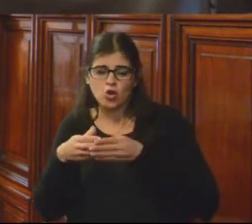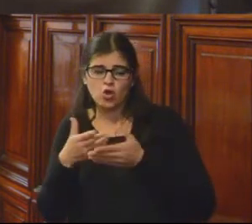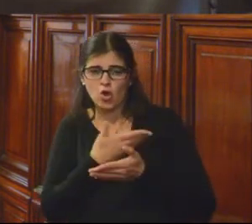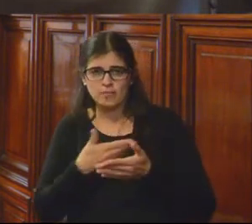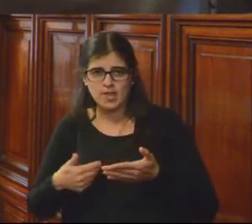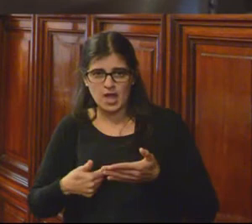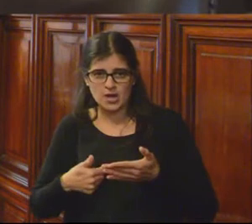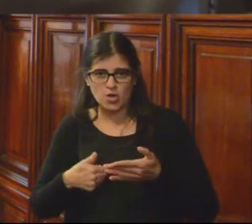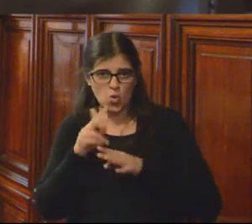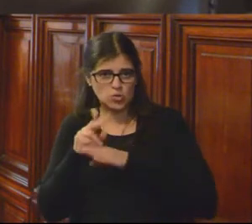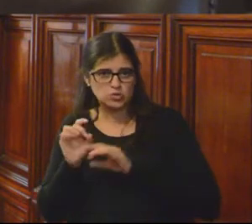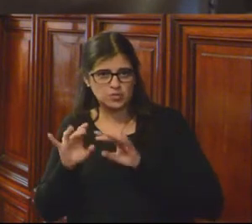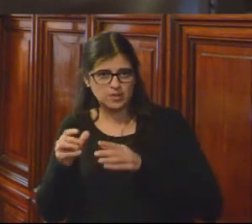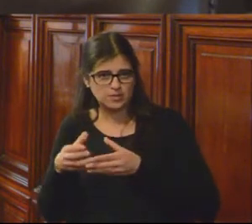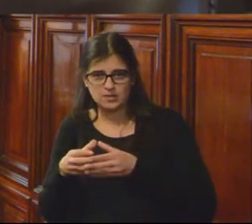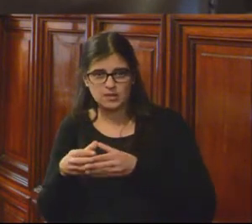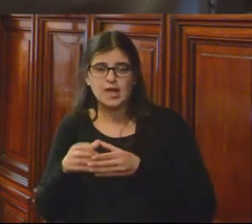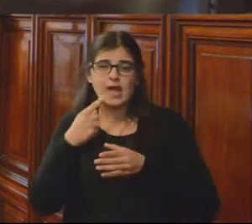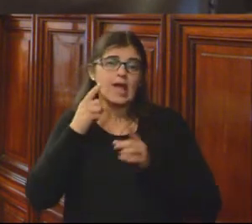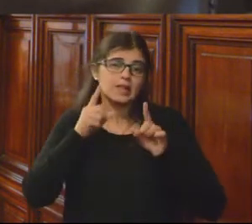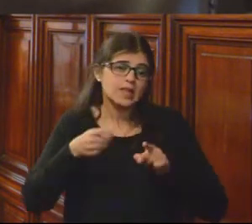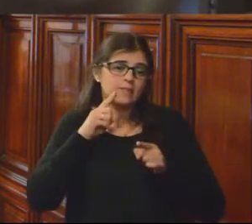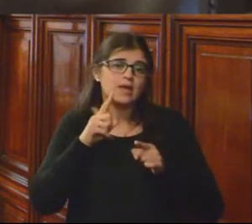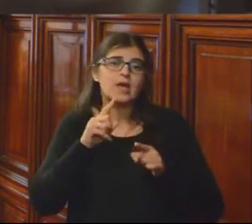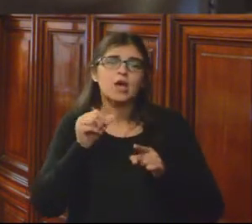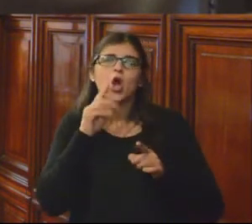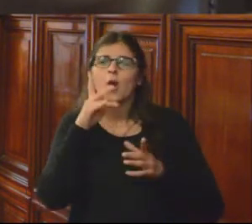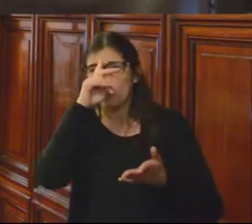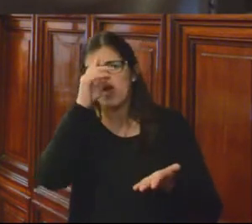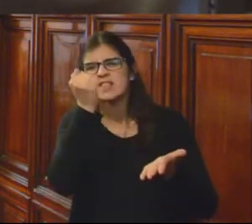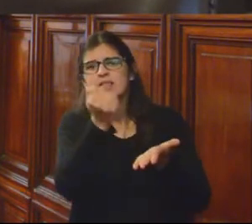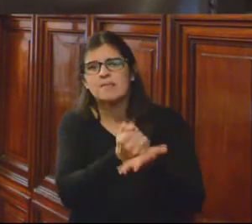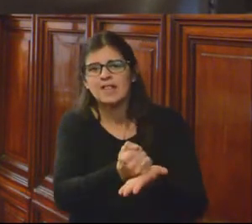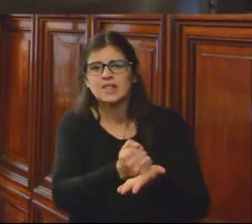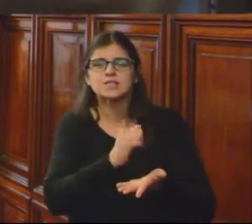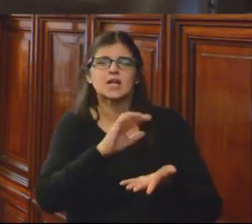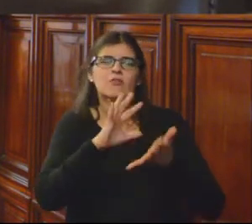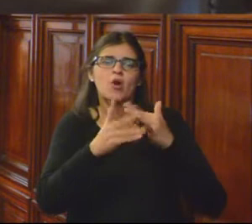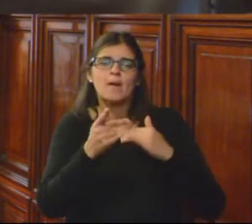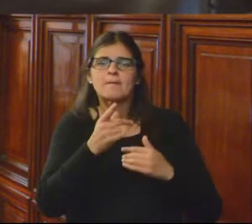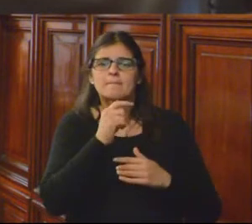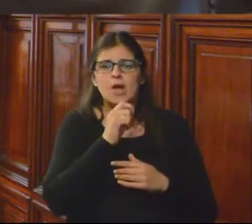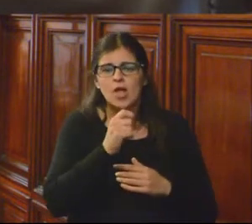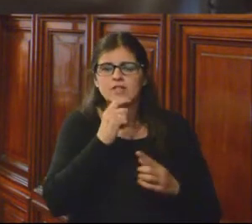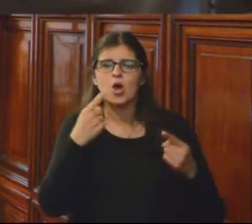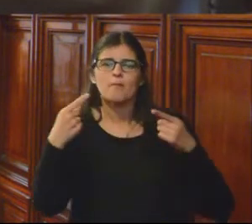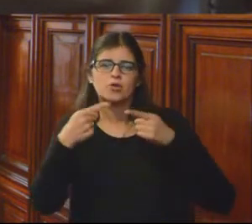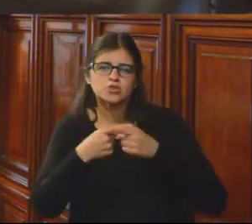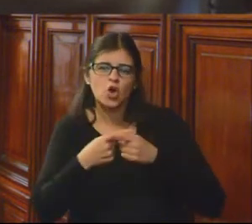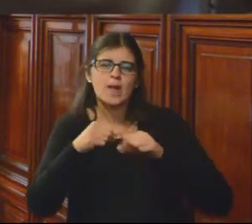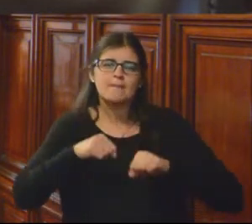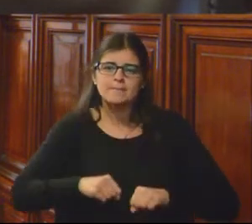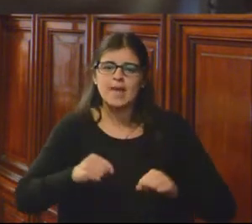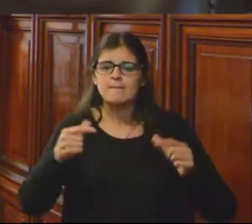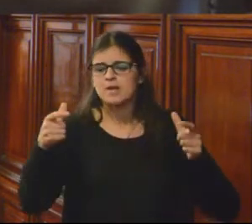Y se ha manifestado repetidamente que es utilizado para estigmatizar a periodistas, opositores, miembros de la